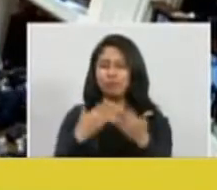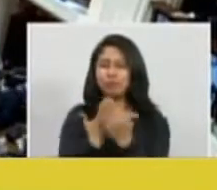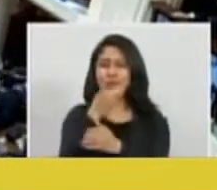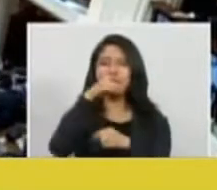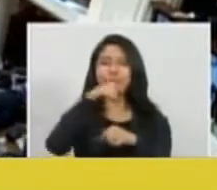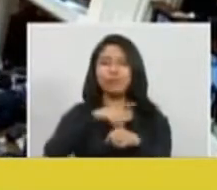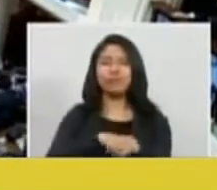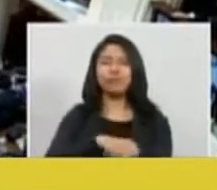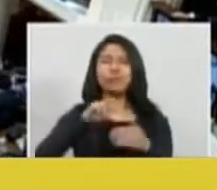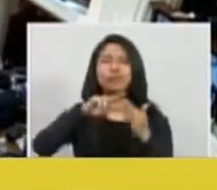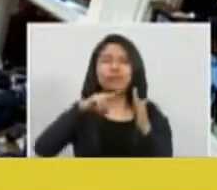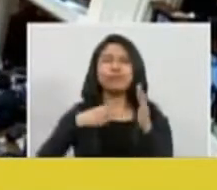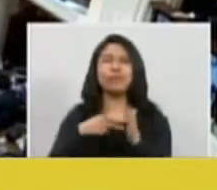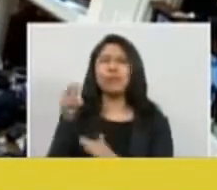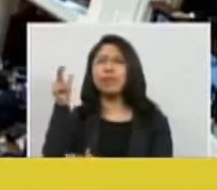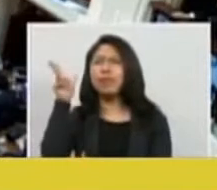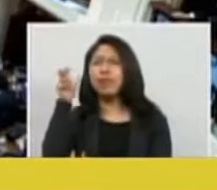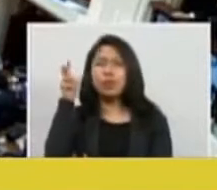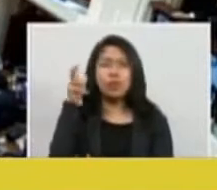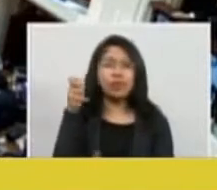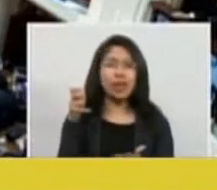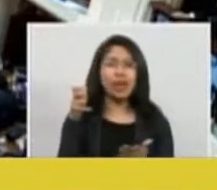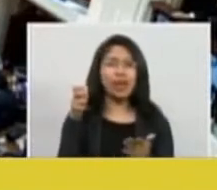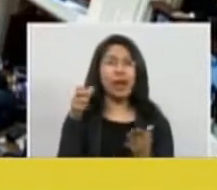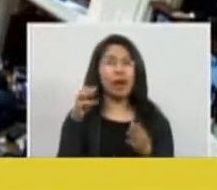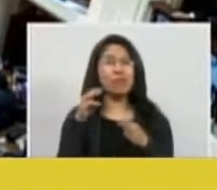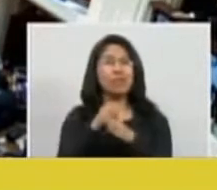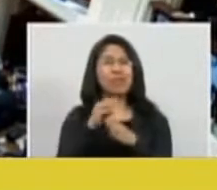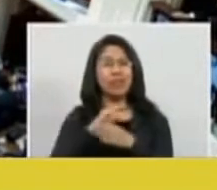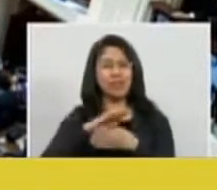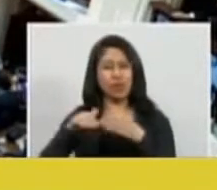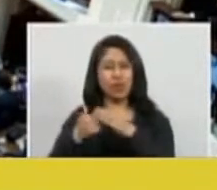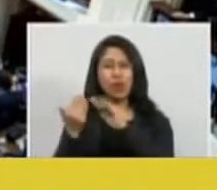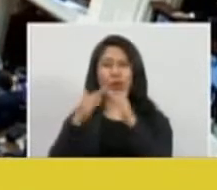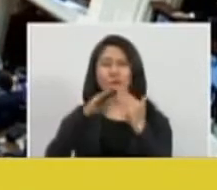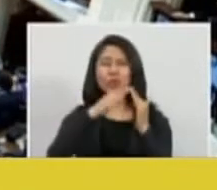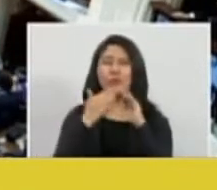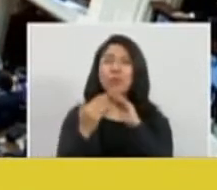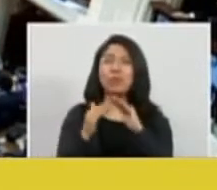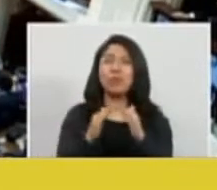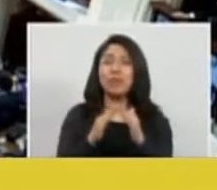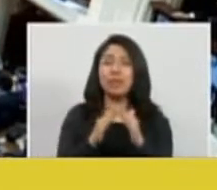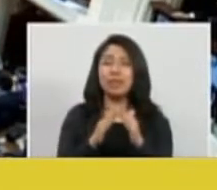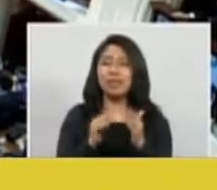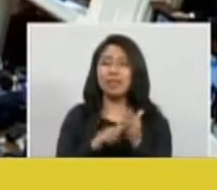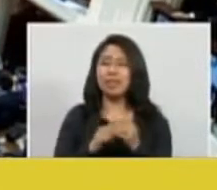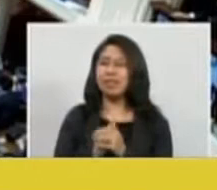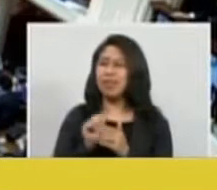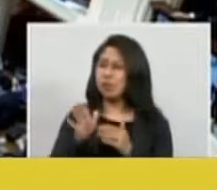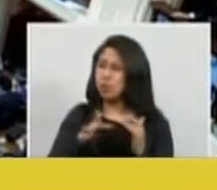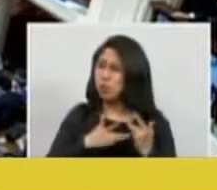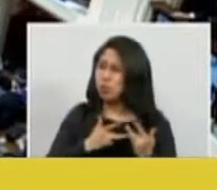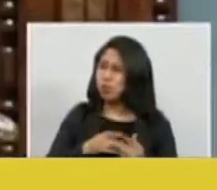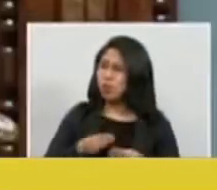El nuevo tiempo significa escuchar el mensaje de nuestros pueblos que vienen del fondo de sus